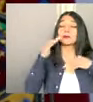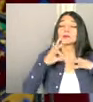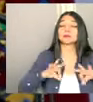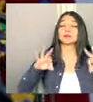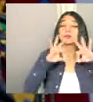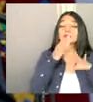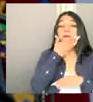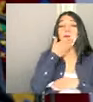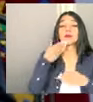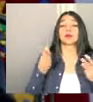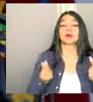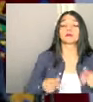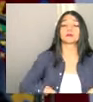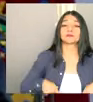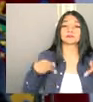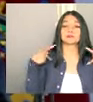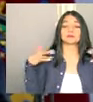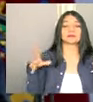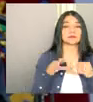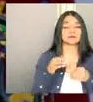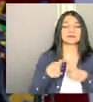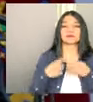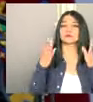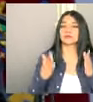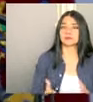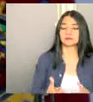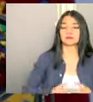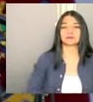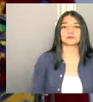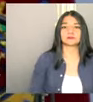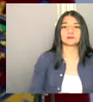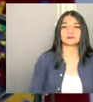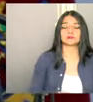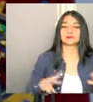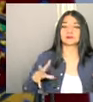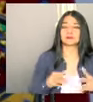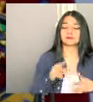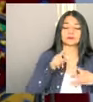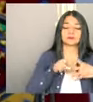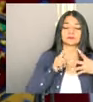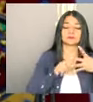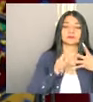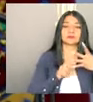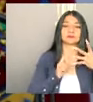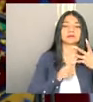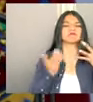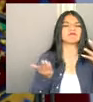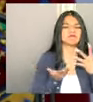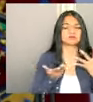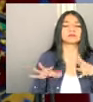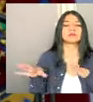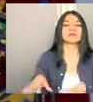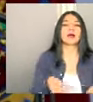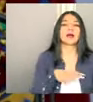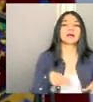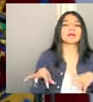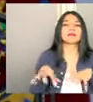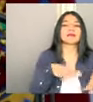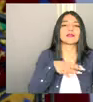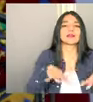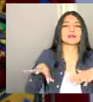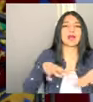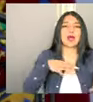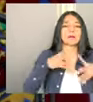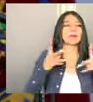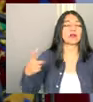la calidad de vida de todos los quiteños y de todas las quiteñas. Todas estas cuatro cosas serán hechas con objetividad, alejadas del